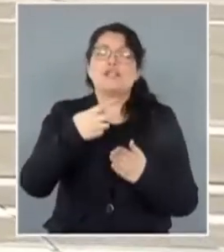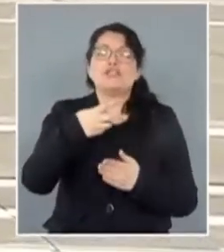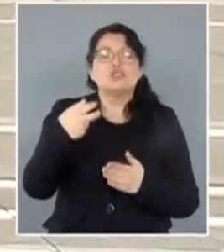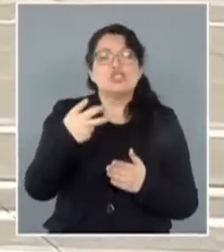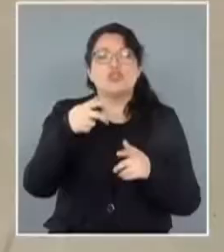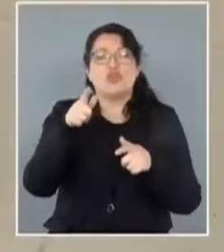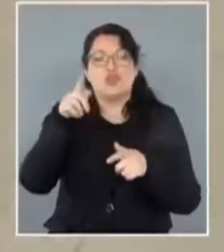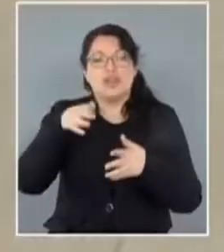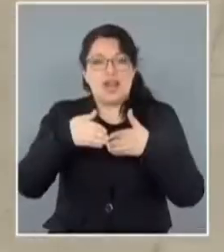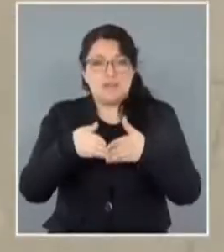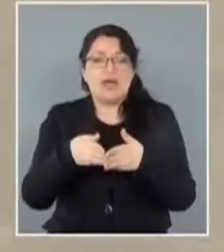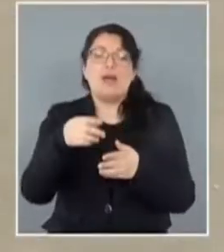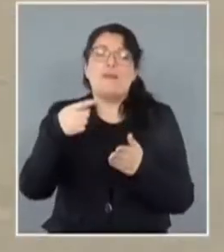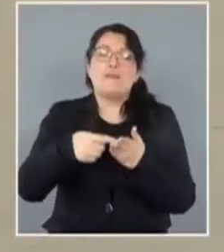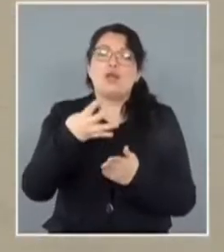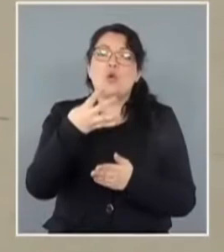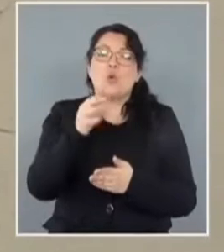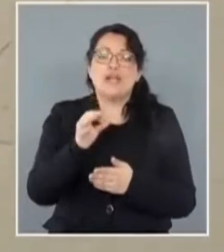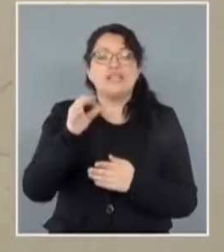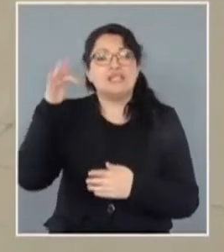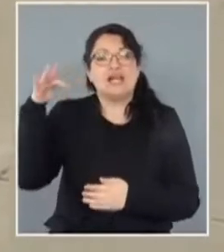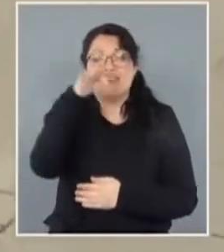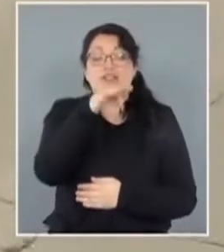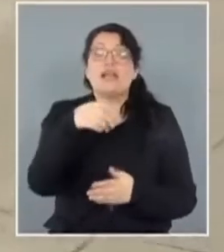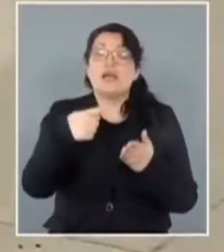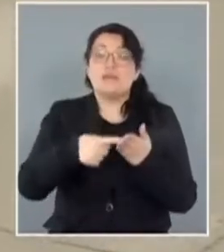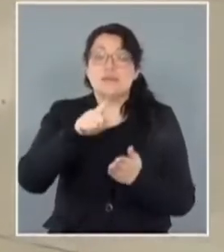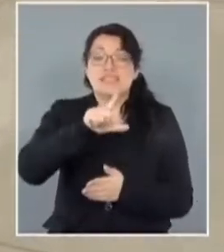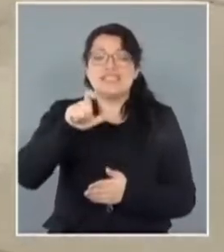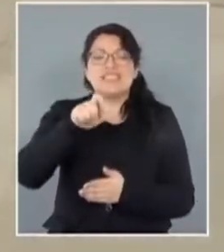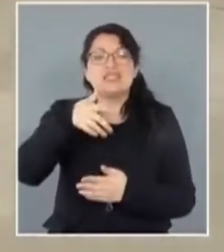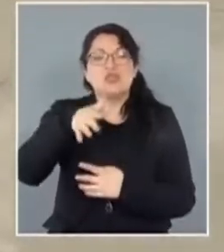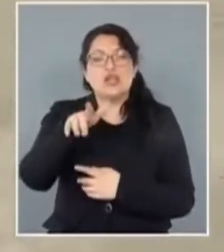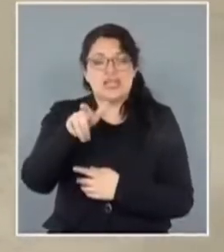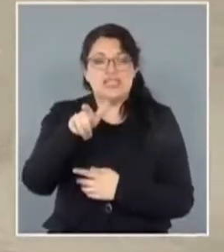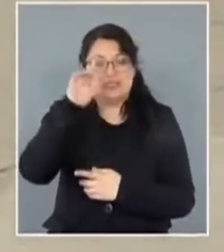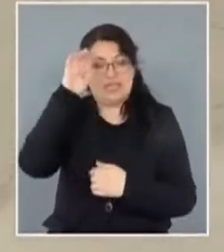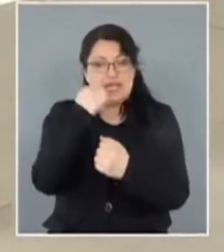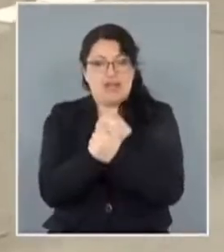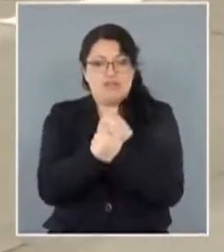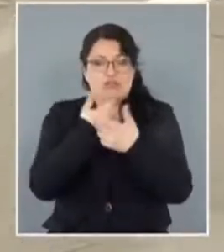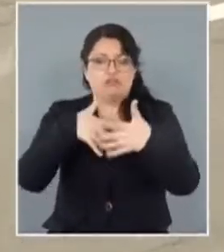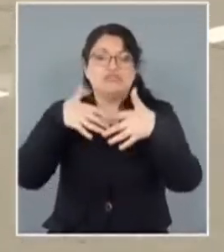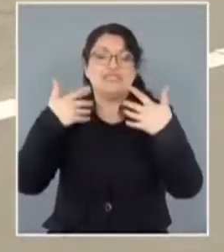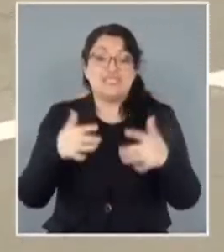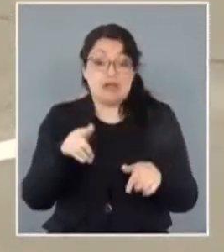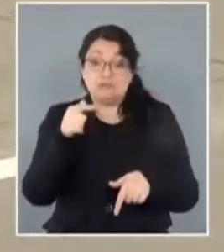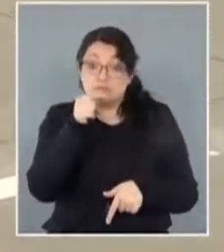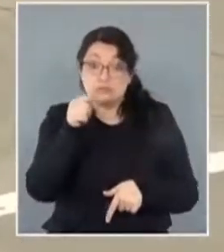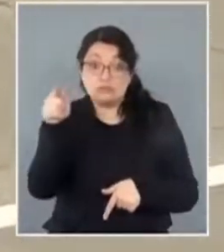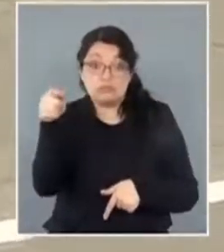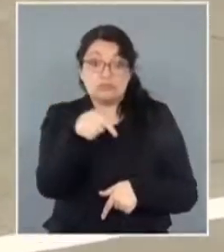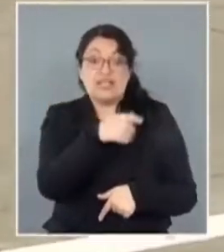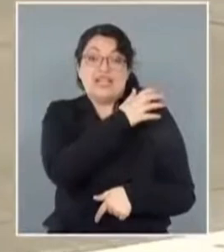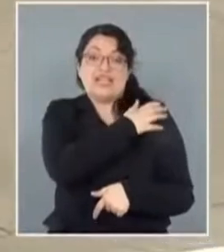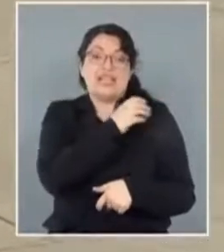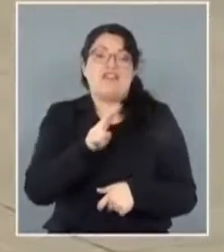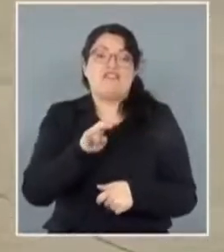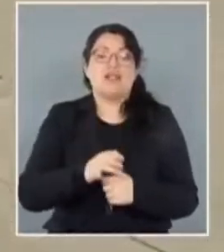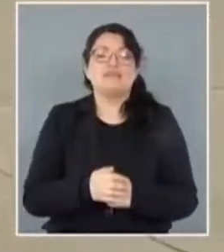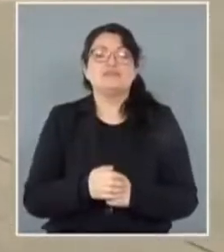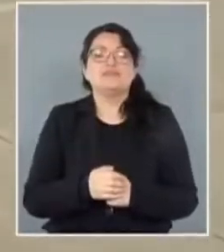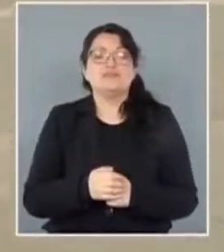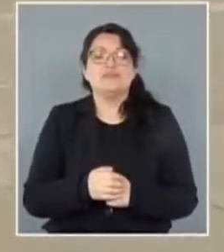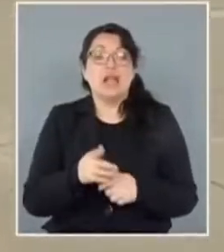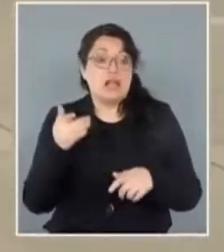1.384 de la Armada, 1.040 representantes de la FACH y 1.715 carabineros. Ya viene el general Vial. Se dirige a la tribuna